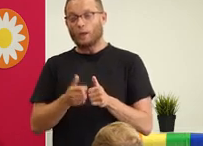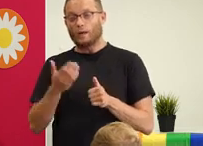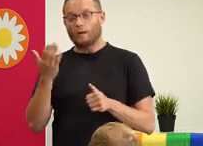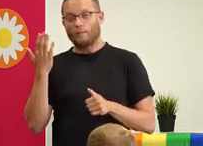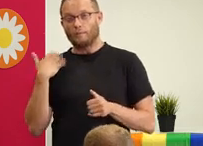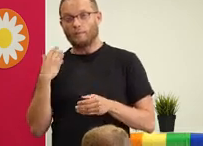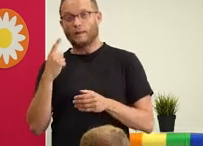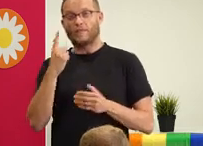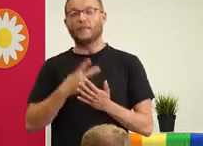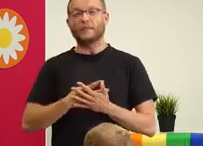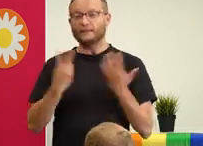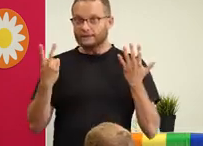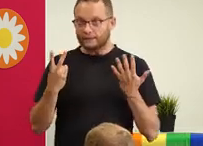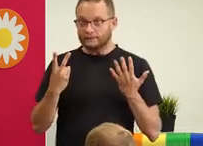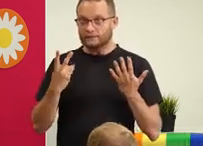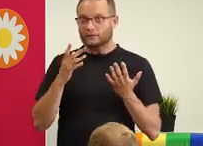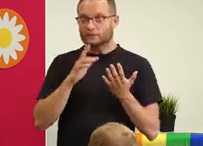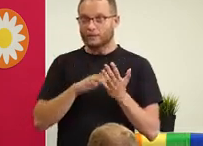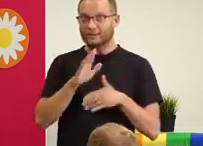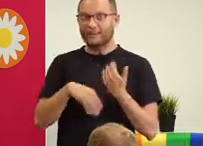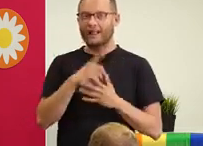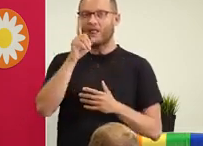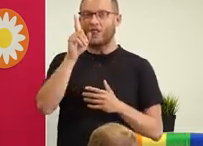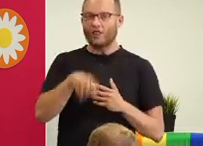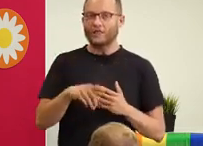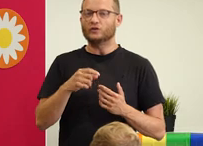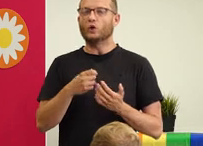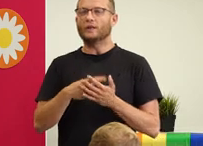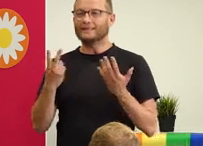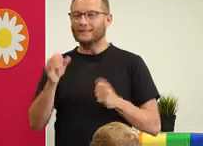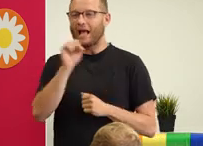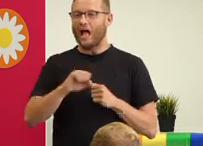en el 17, entonces estamos hablando de 107 años